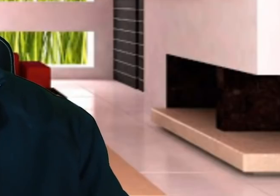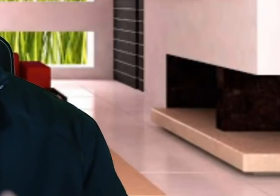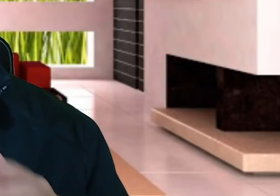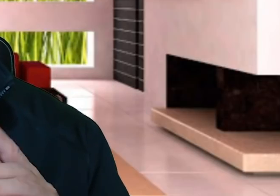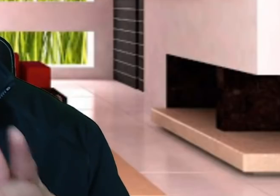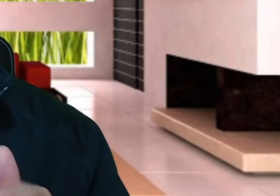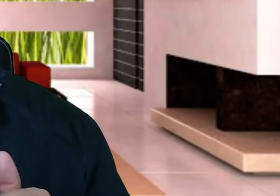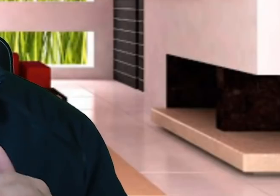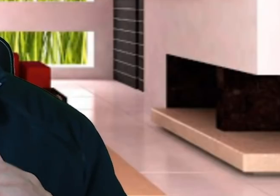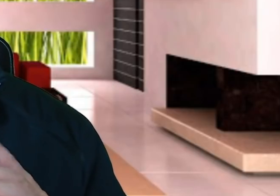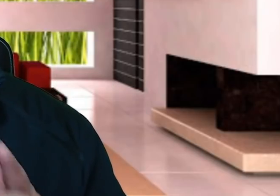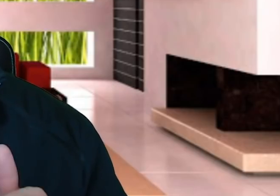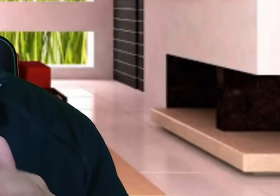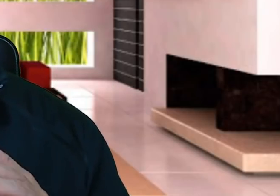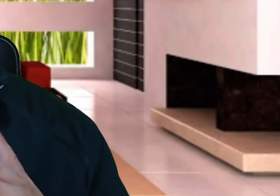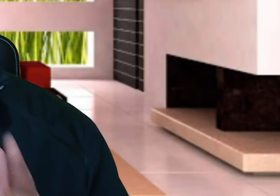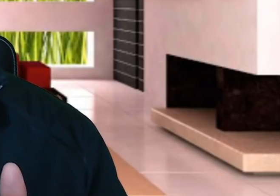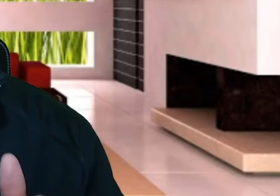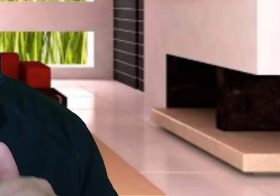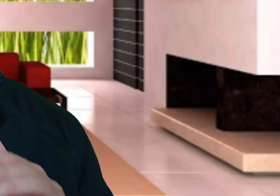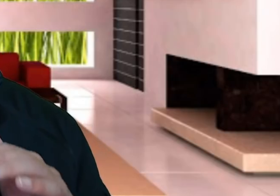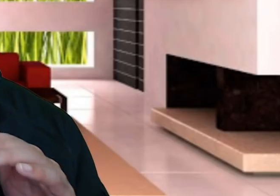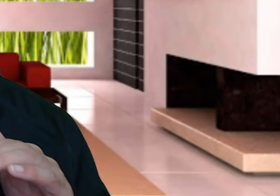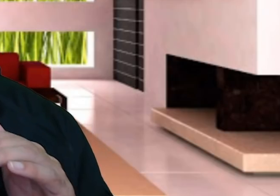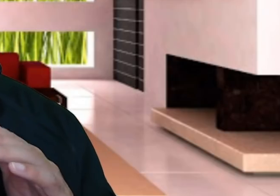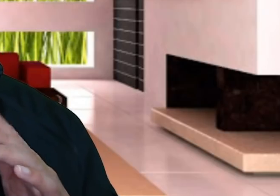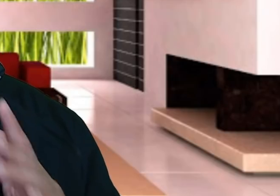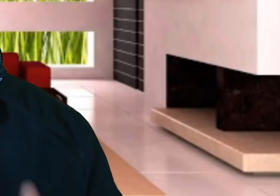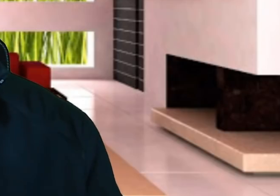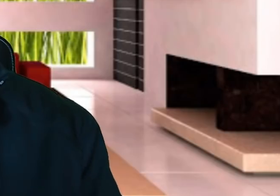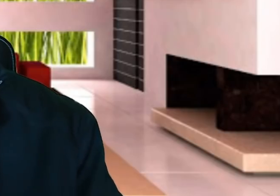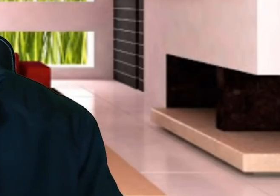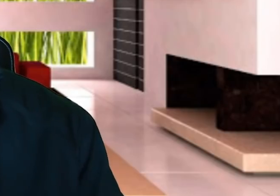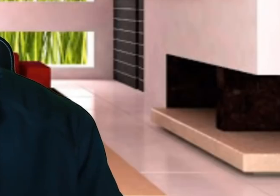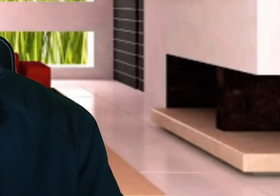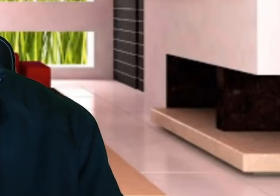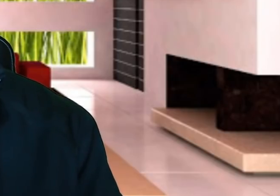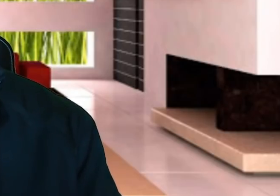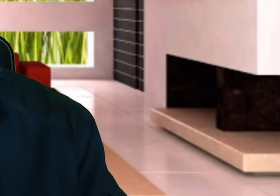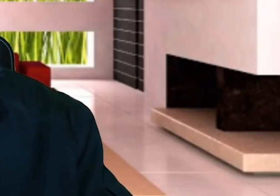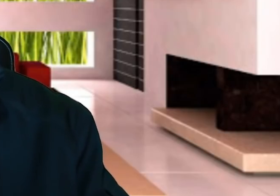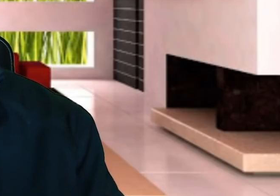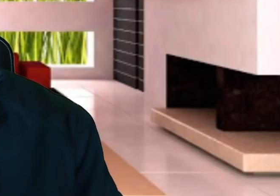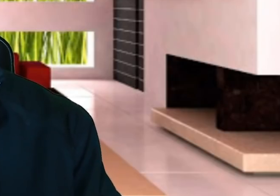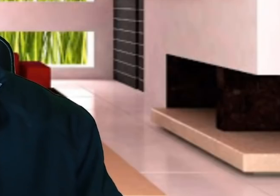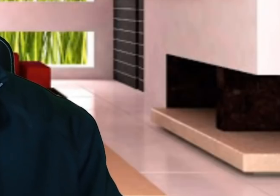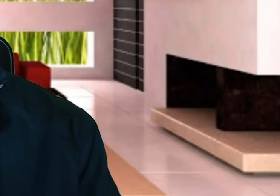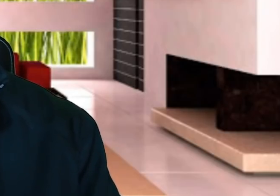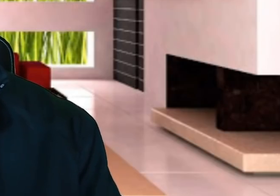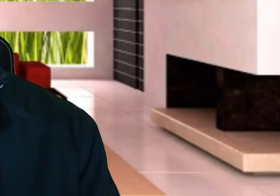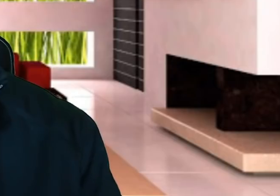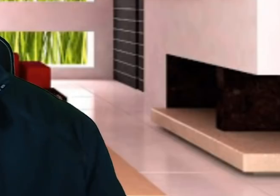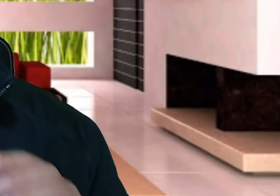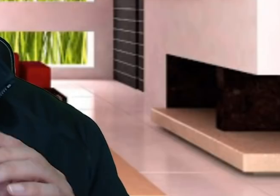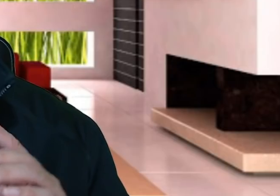haciendo un plantón en el Zócalo, mientras ellos dormían calientito, el presidente López Obrador, muy tempranito, ya estaba